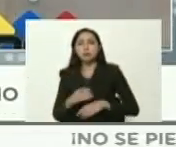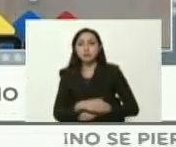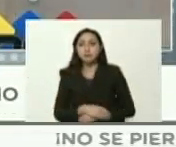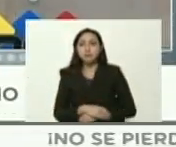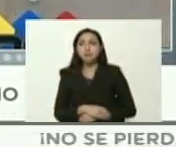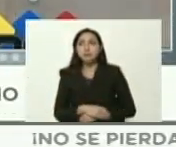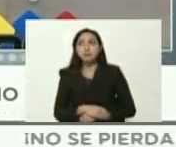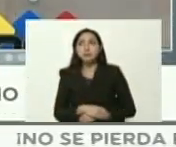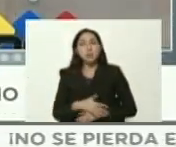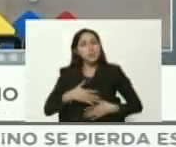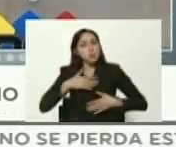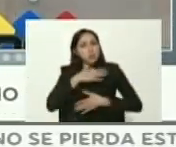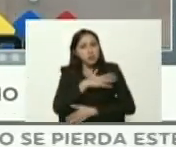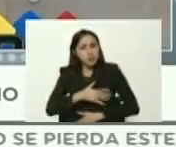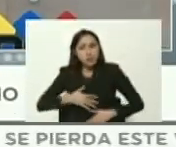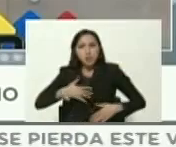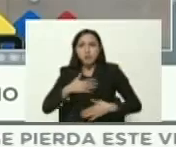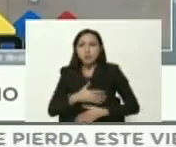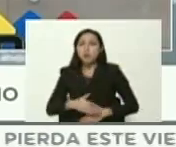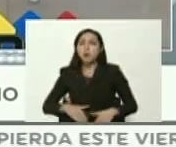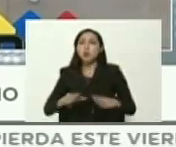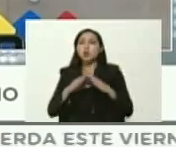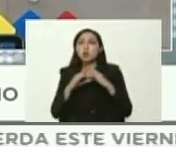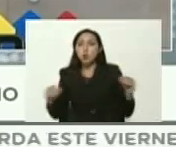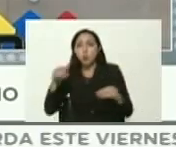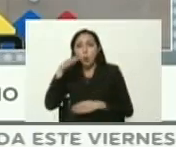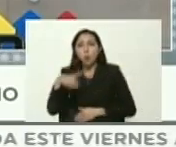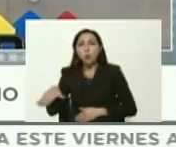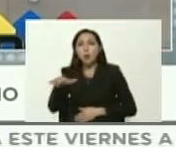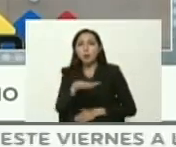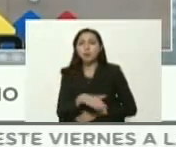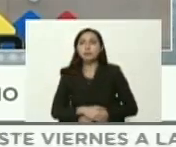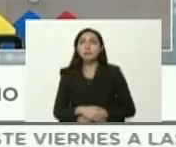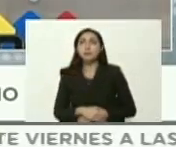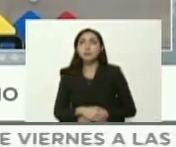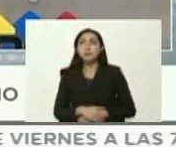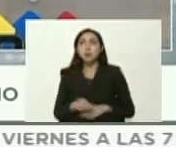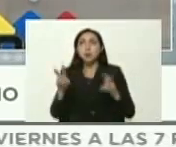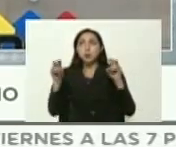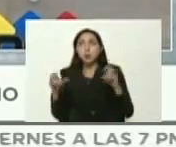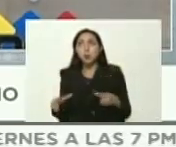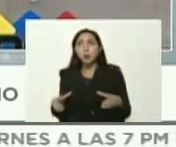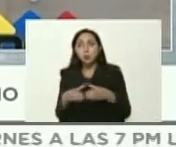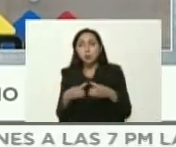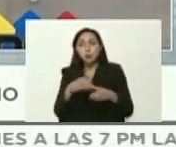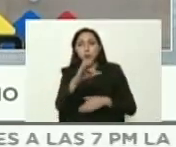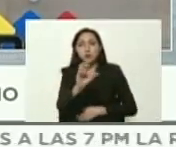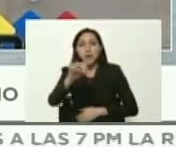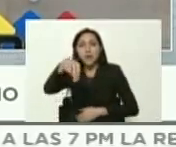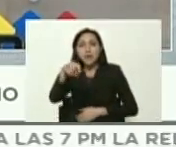y satisfactorio para todo el país, el nuevo Consejo Nacional Electoral,